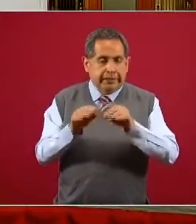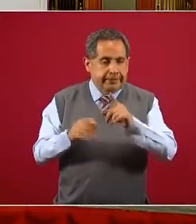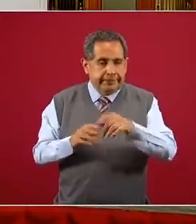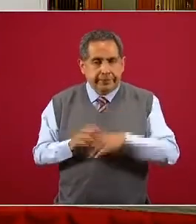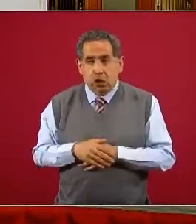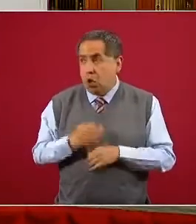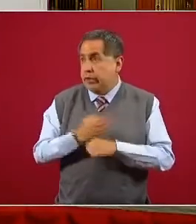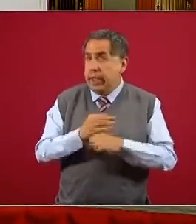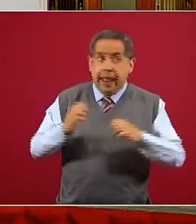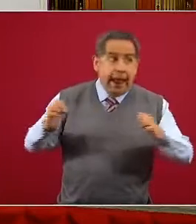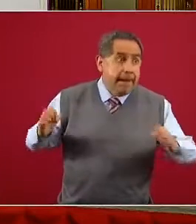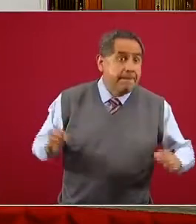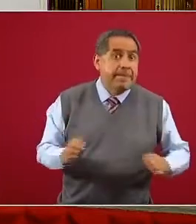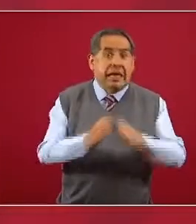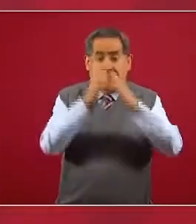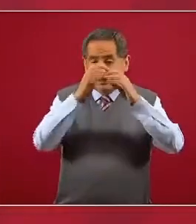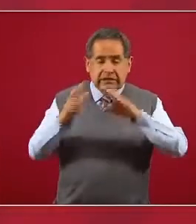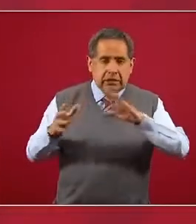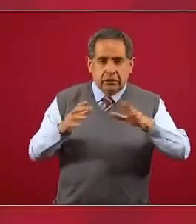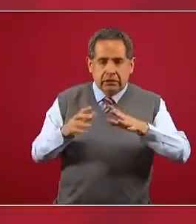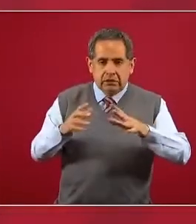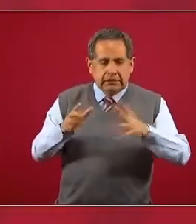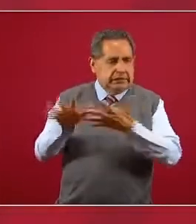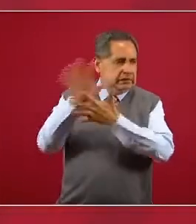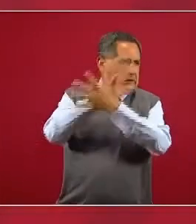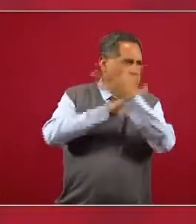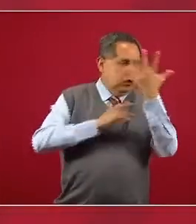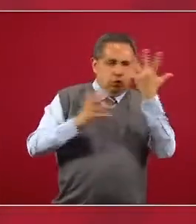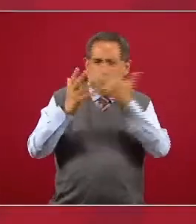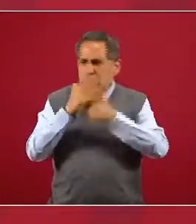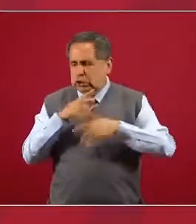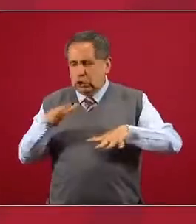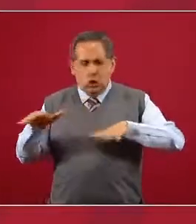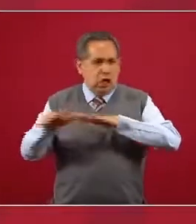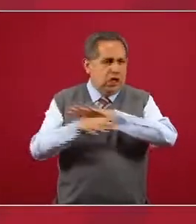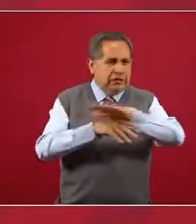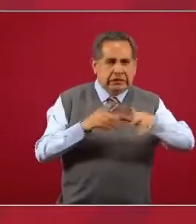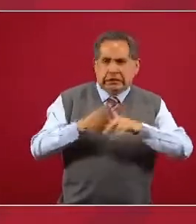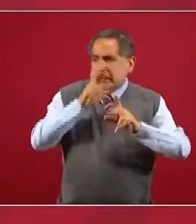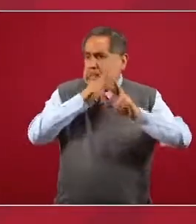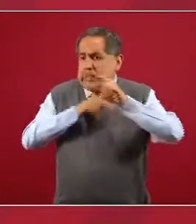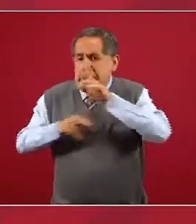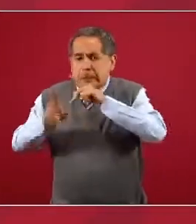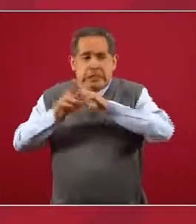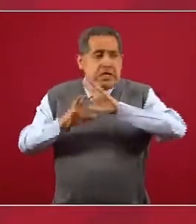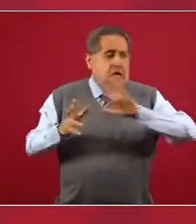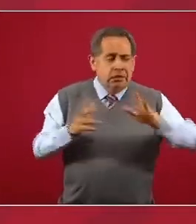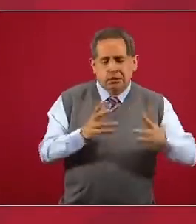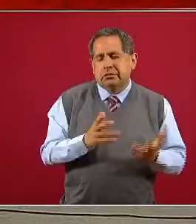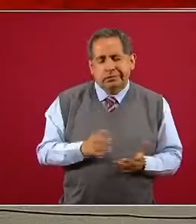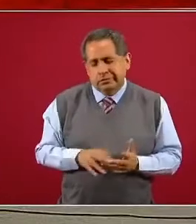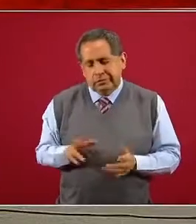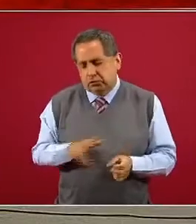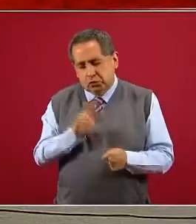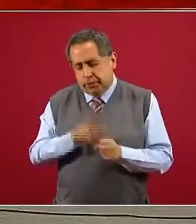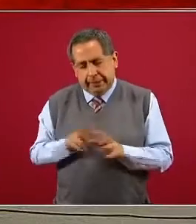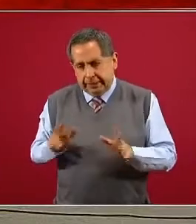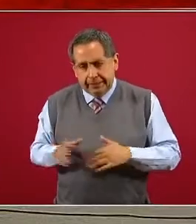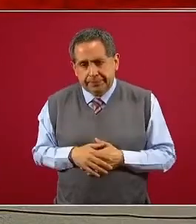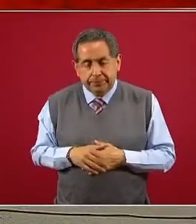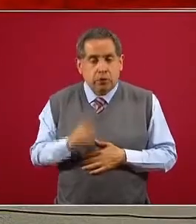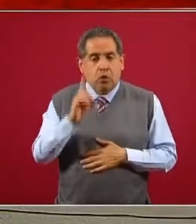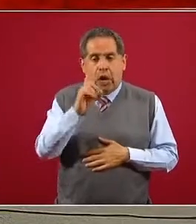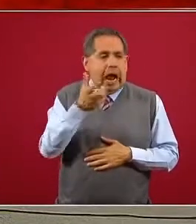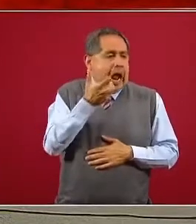vive una emergencia, hay tiempos de confusión, hay tiempos de ansiedad, y una de las